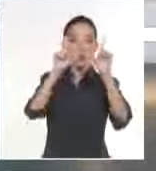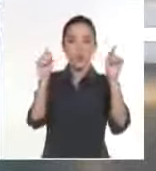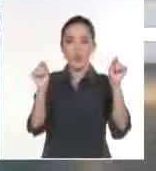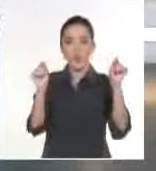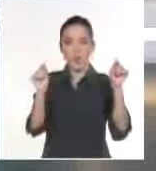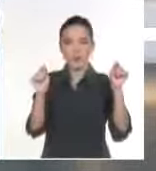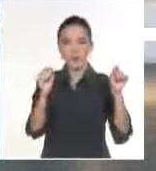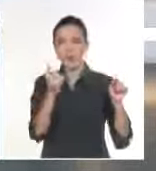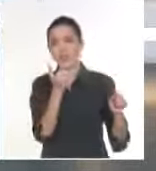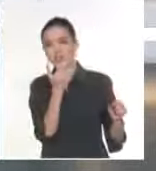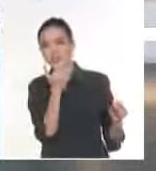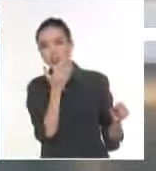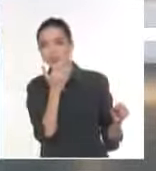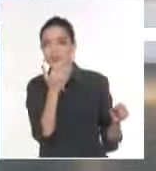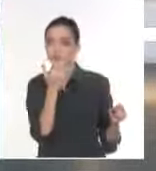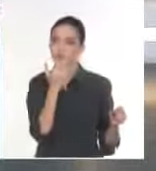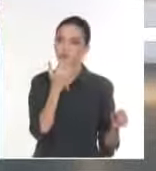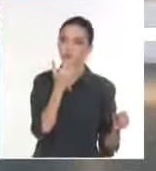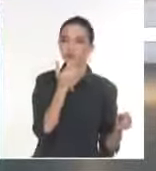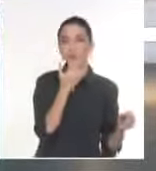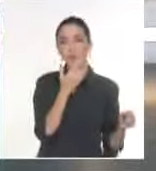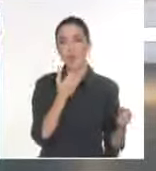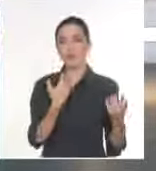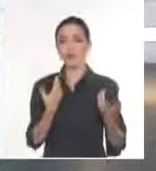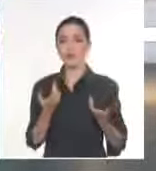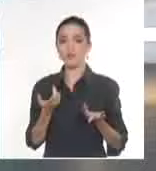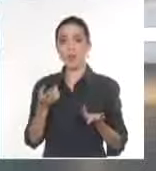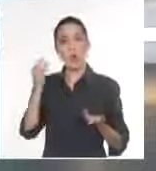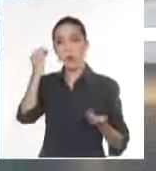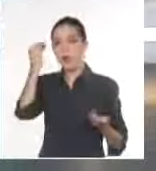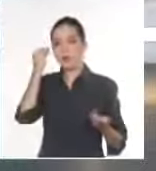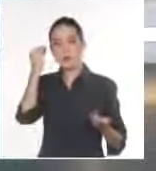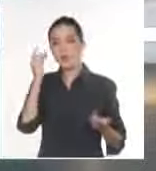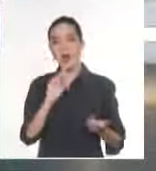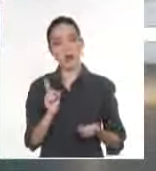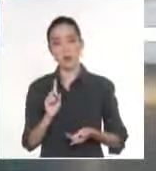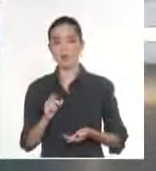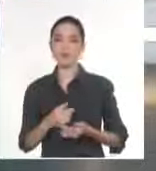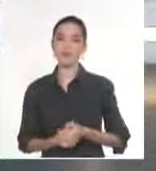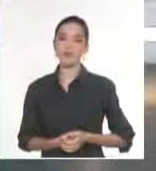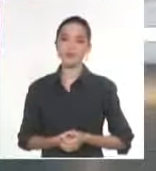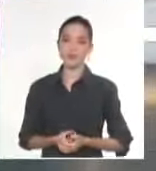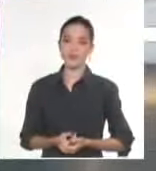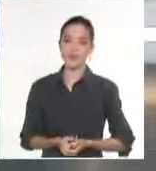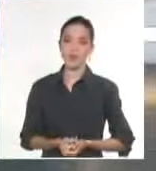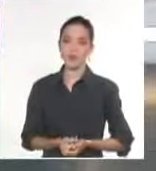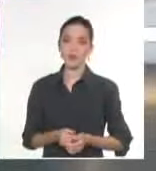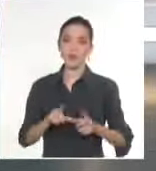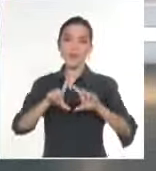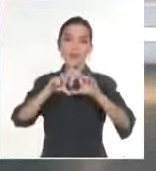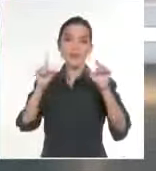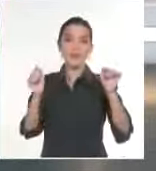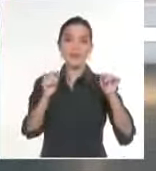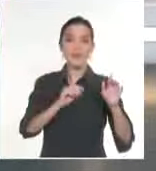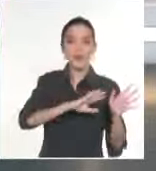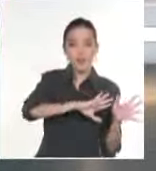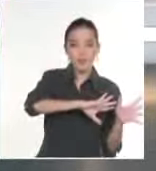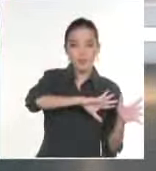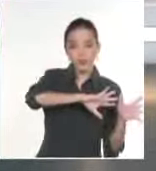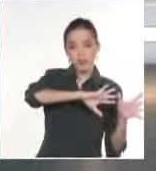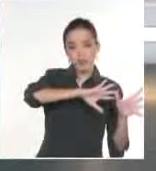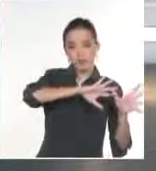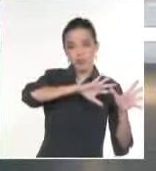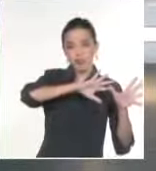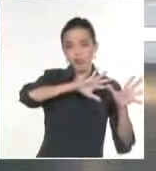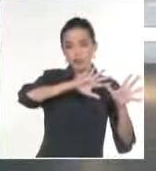mes de agosto y comienzos del mes de septiembre. Mientras tanto, les decía que tenemos esta onda tropical transitando al sur del territorio nacional, la que ya ha favorecido